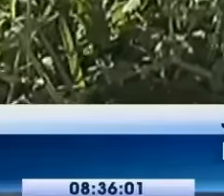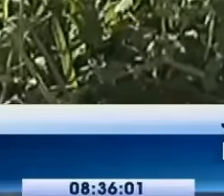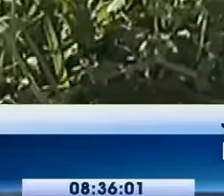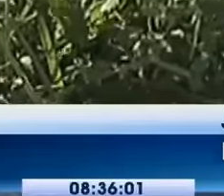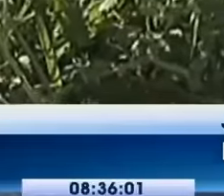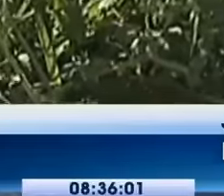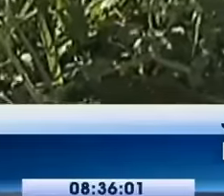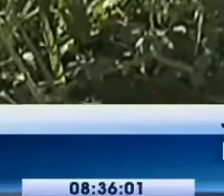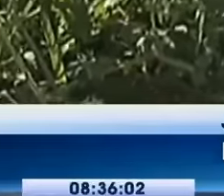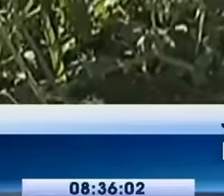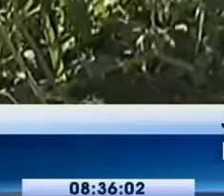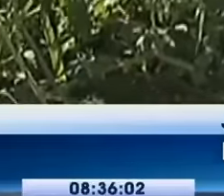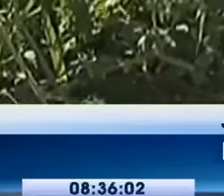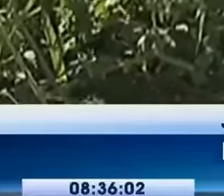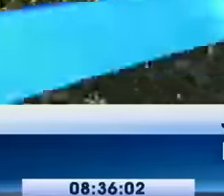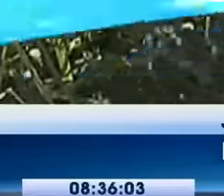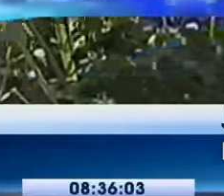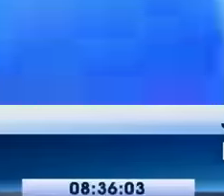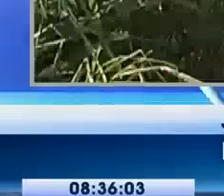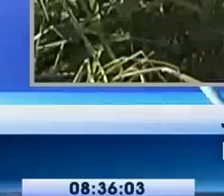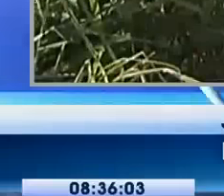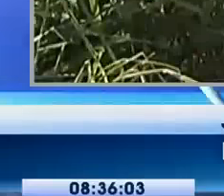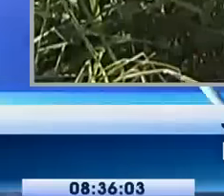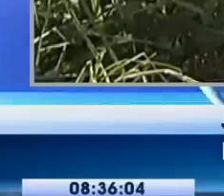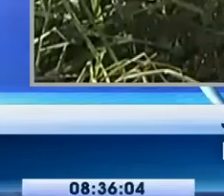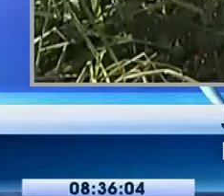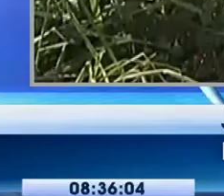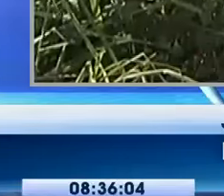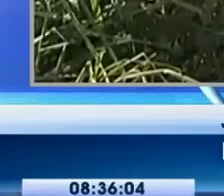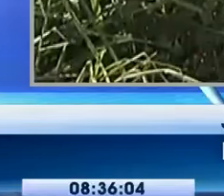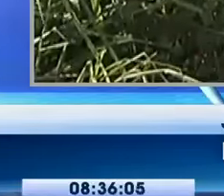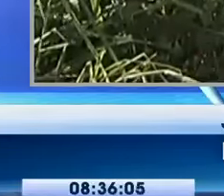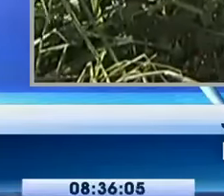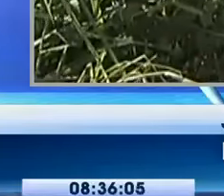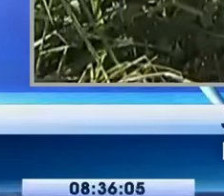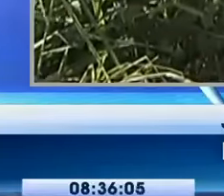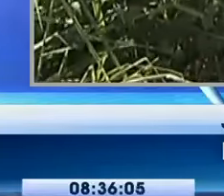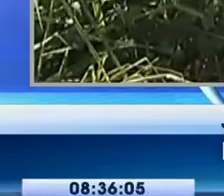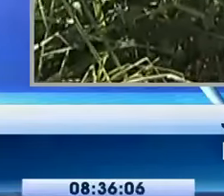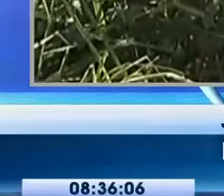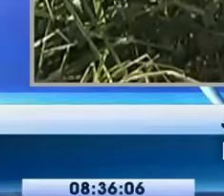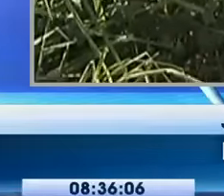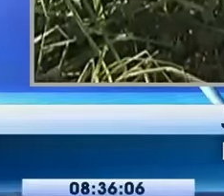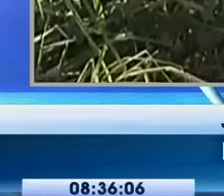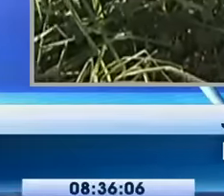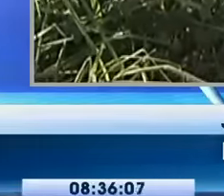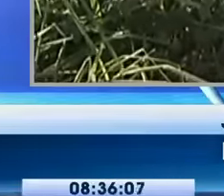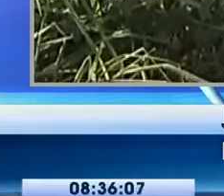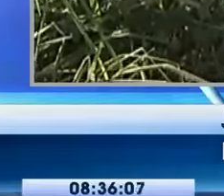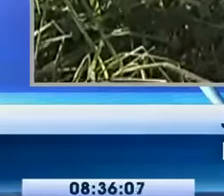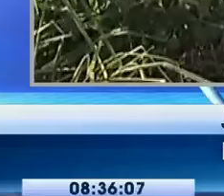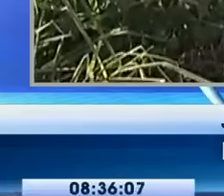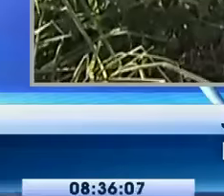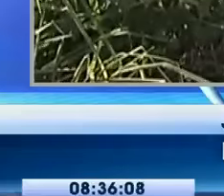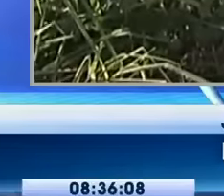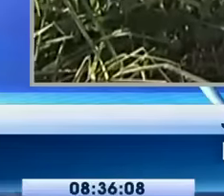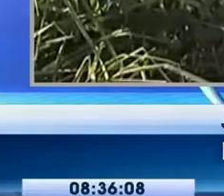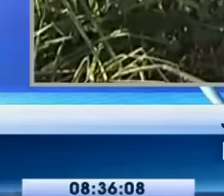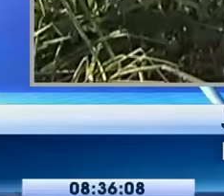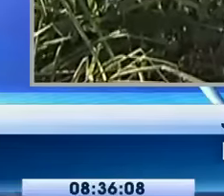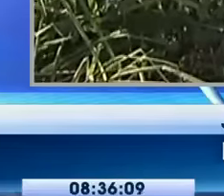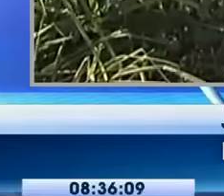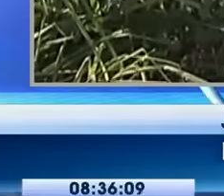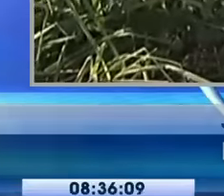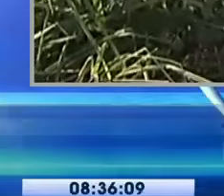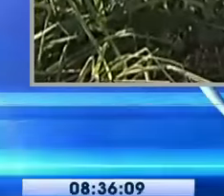Ustedes tienen más información y recuerde que la noticia está donde usted lo necesita. Compañeros en estudios, amigos televidentes, buenos